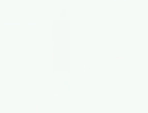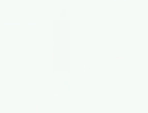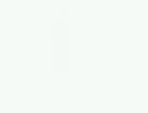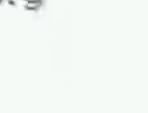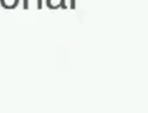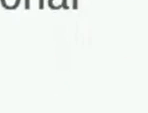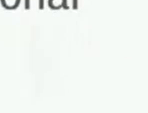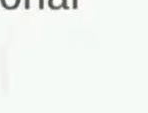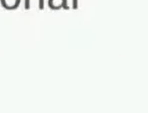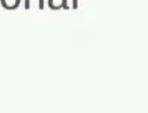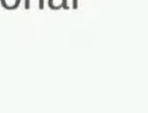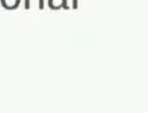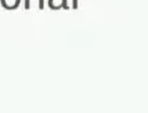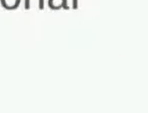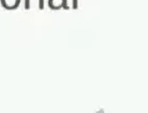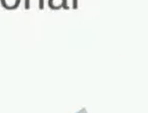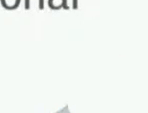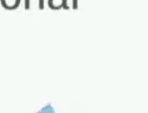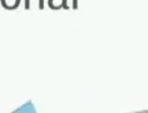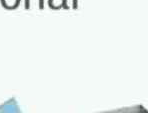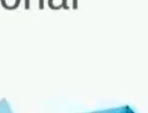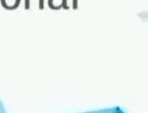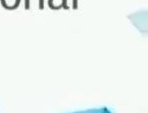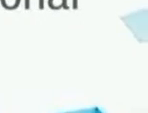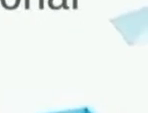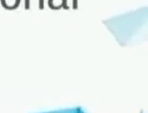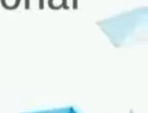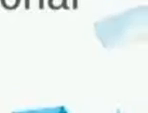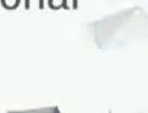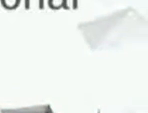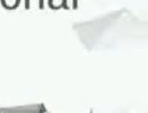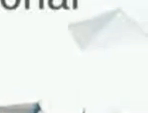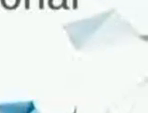Fin de espacio promocional.